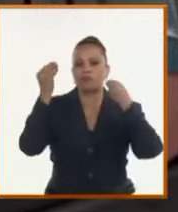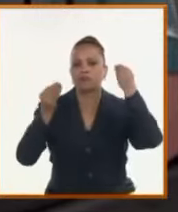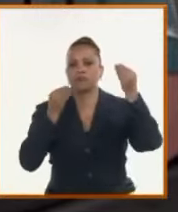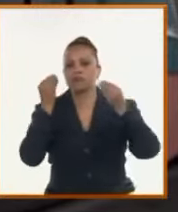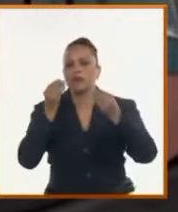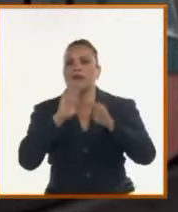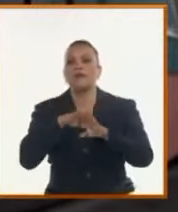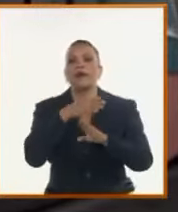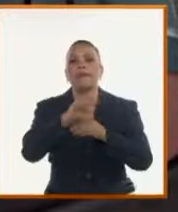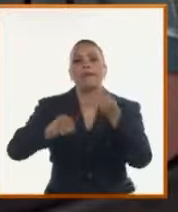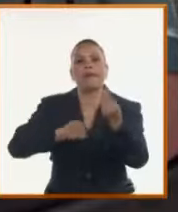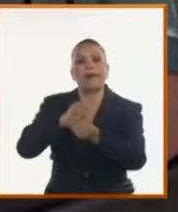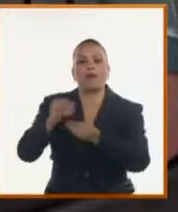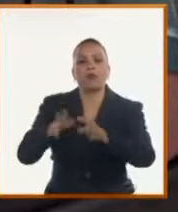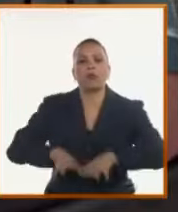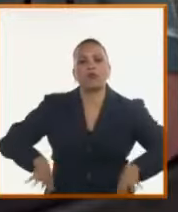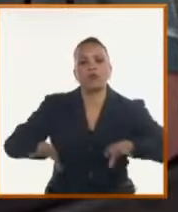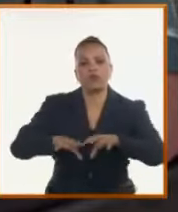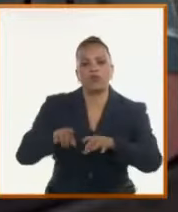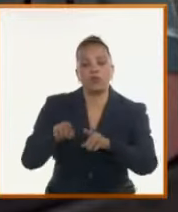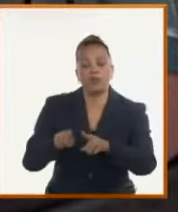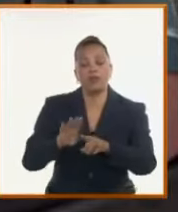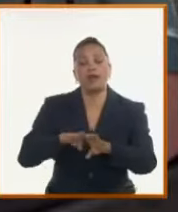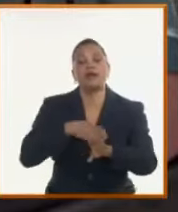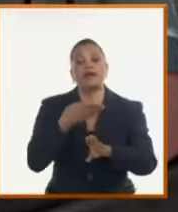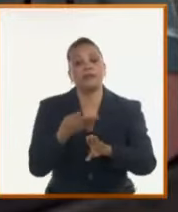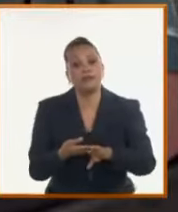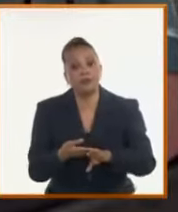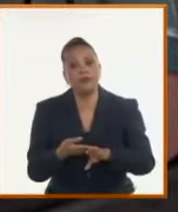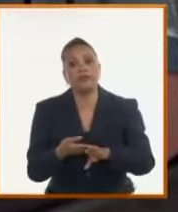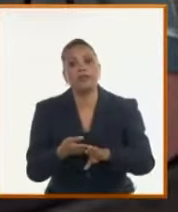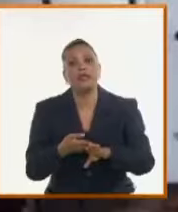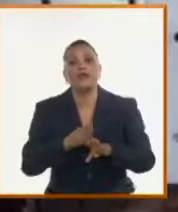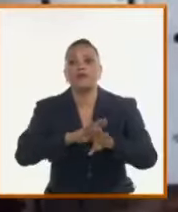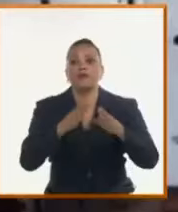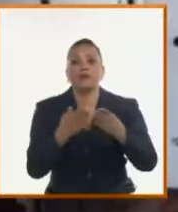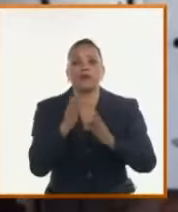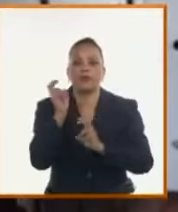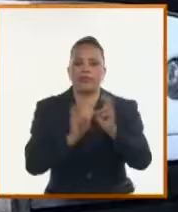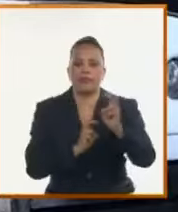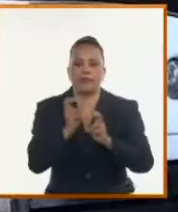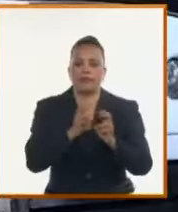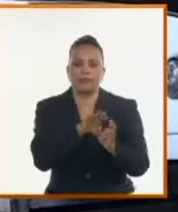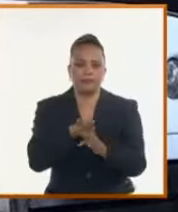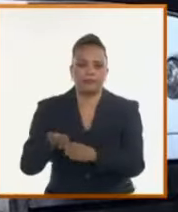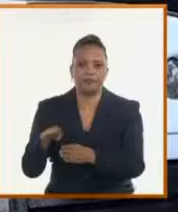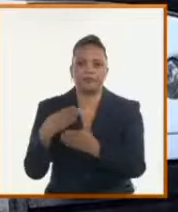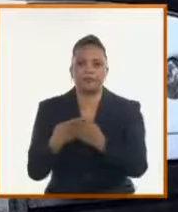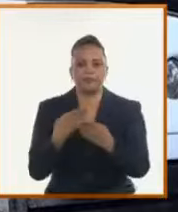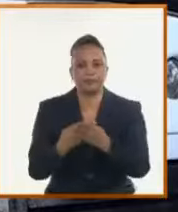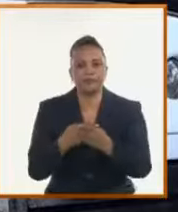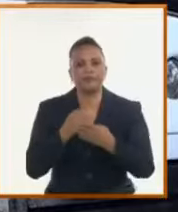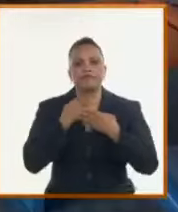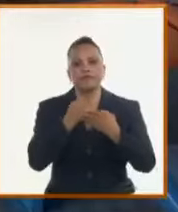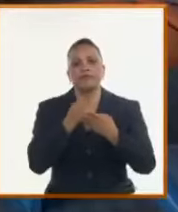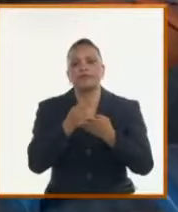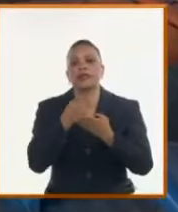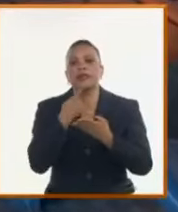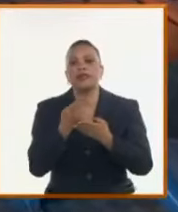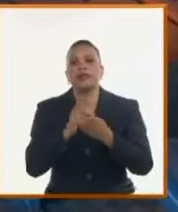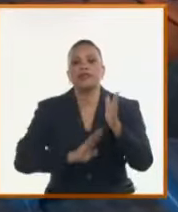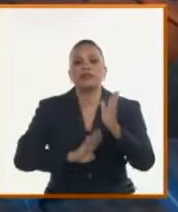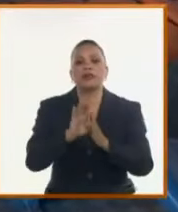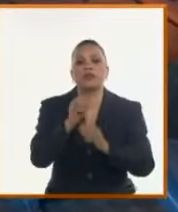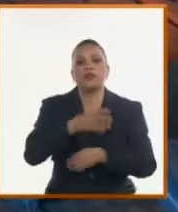la a las condiciones nuest y a las condiciones que tendrá este taller entidad que en su quehacer aporta el desarrollo local de los